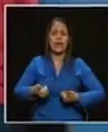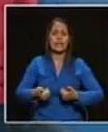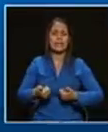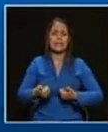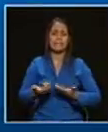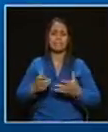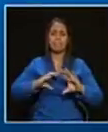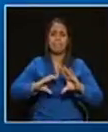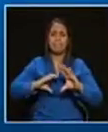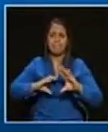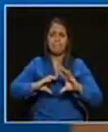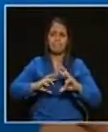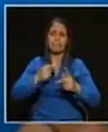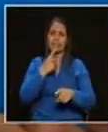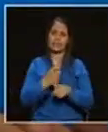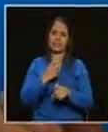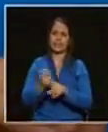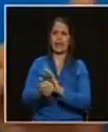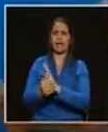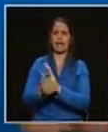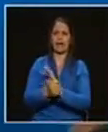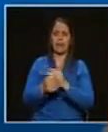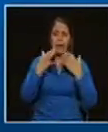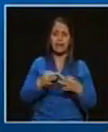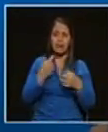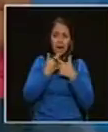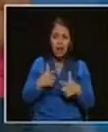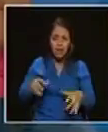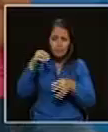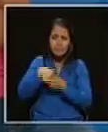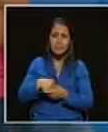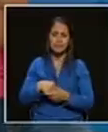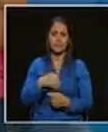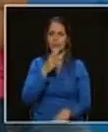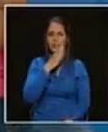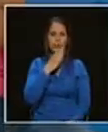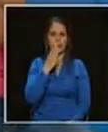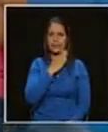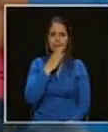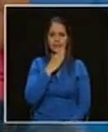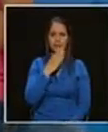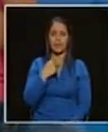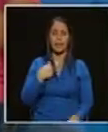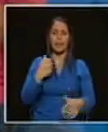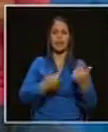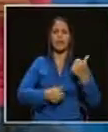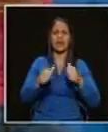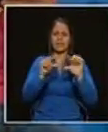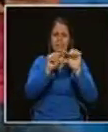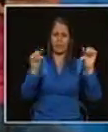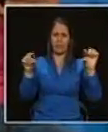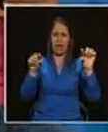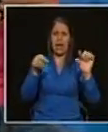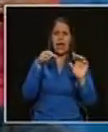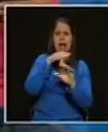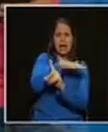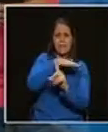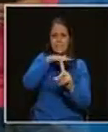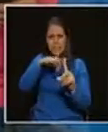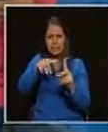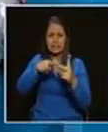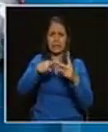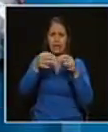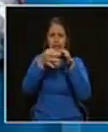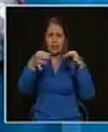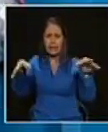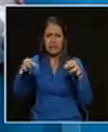competencia comunicativa y no competencia lingüística. Es decir, ellos no alcanzan a diferenciar entre gramaticalidad y agramaticalidad